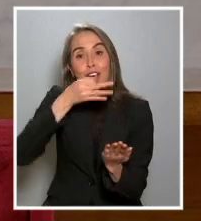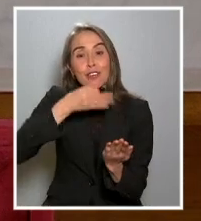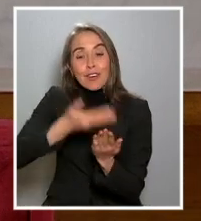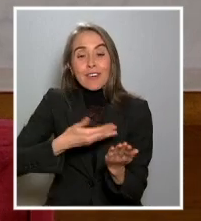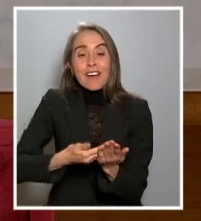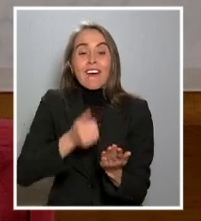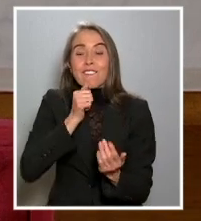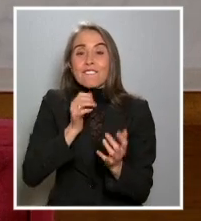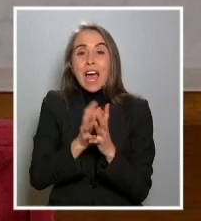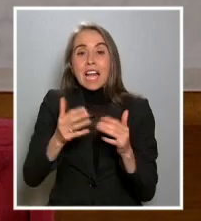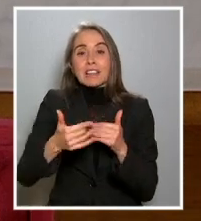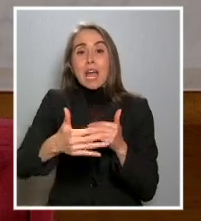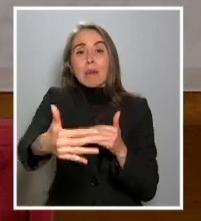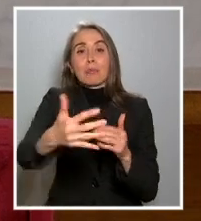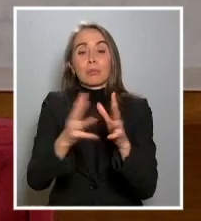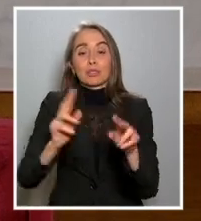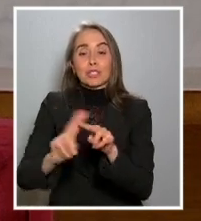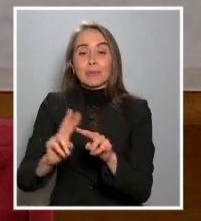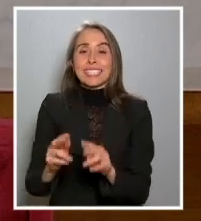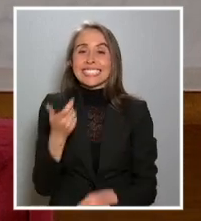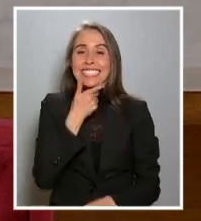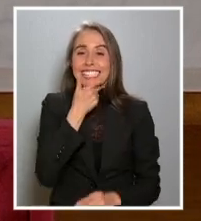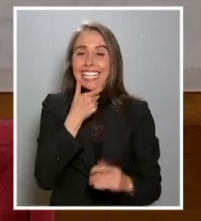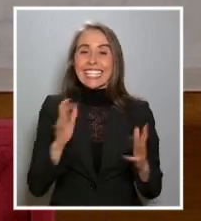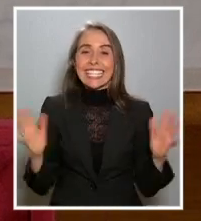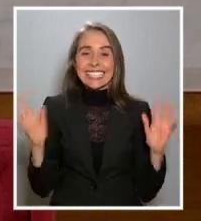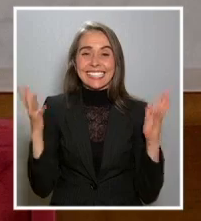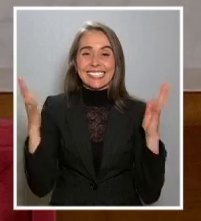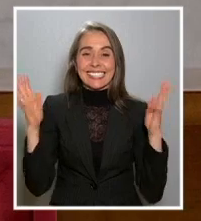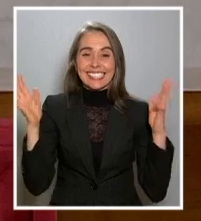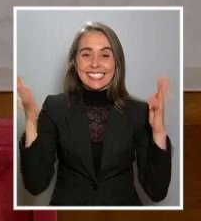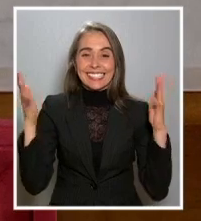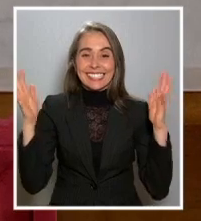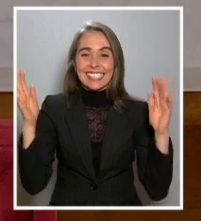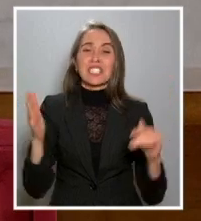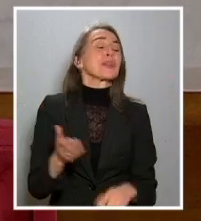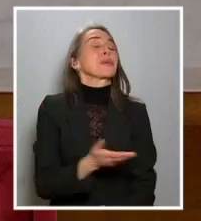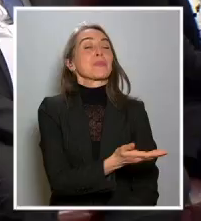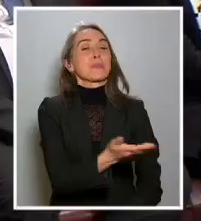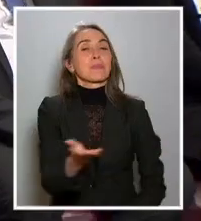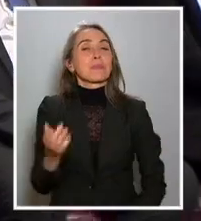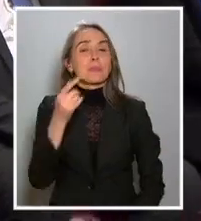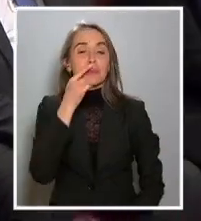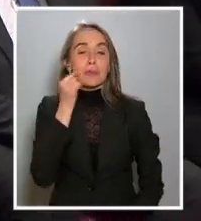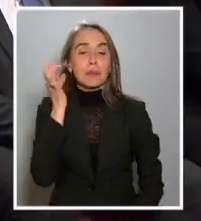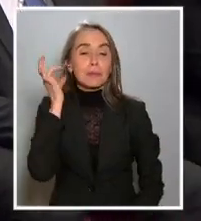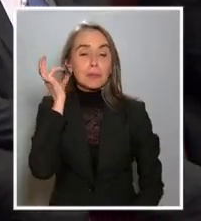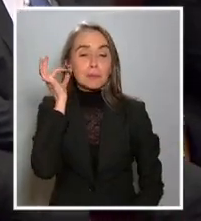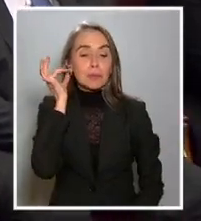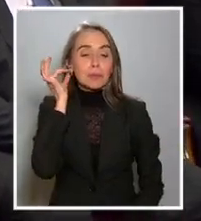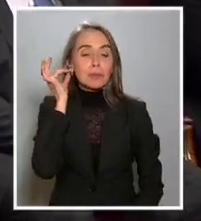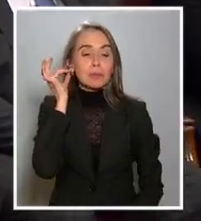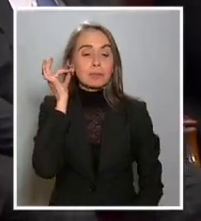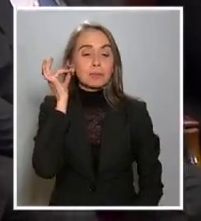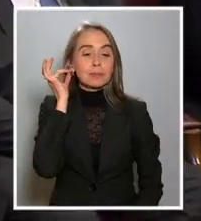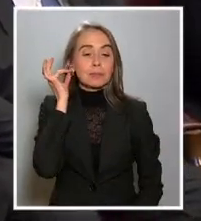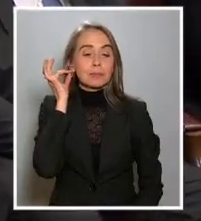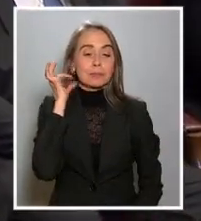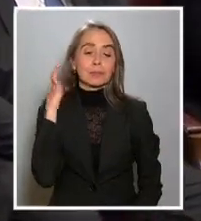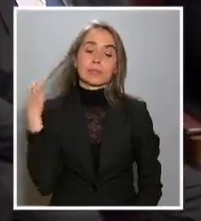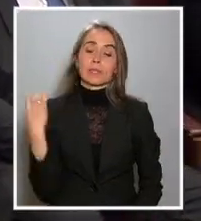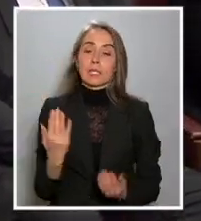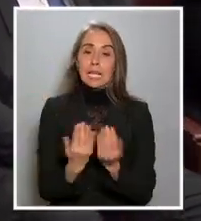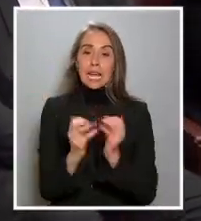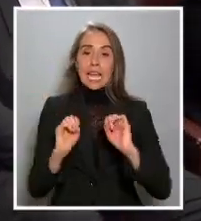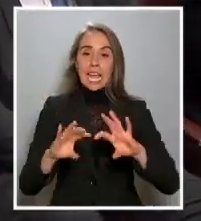y quedan tantas por hacer. Estimados y estimadas,